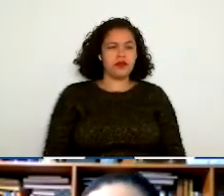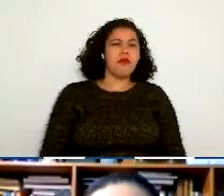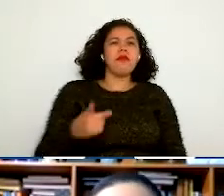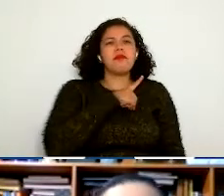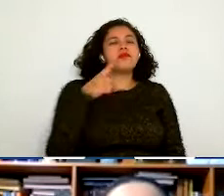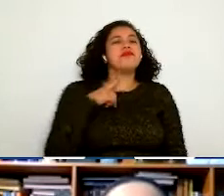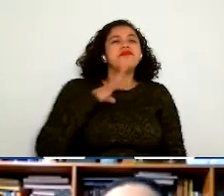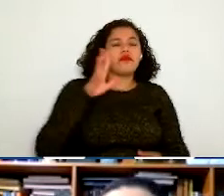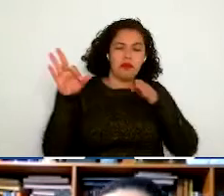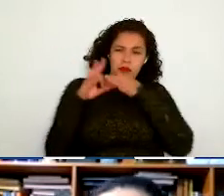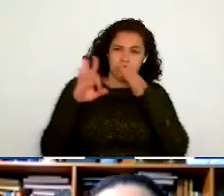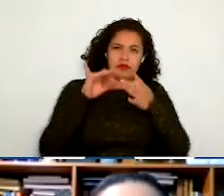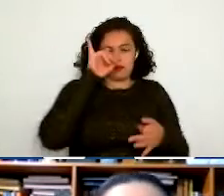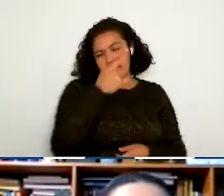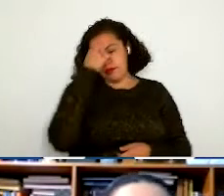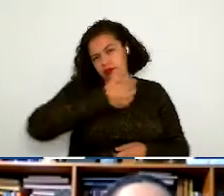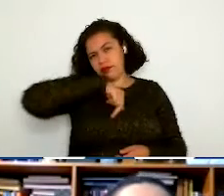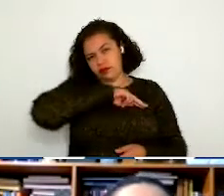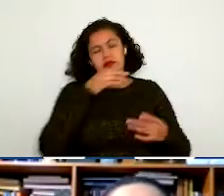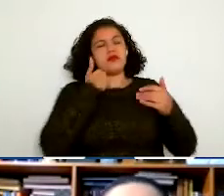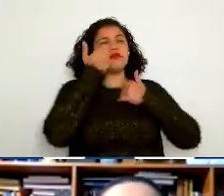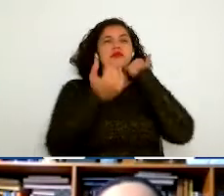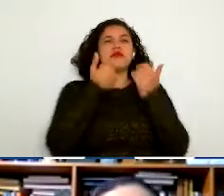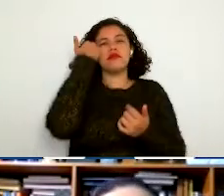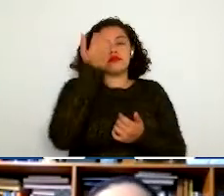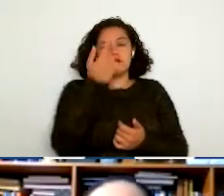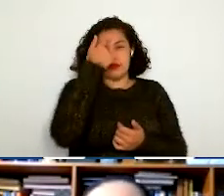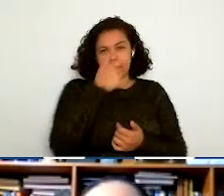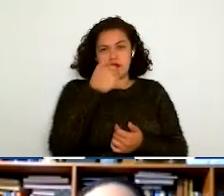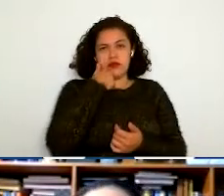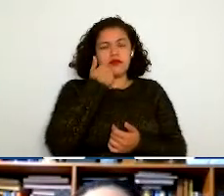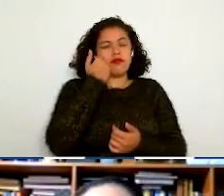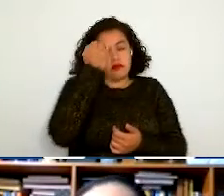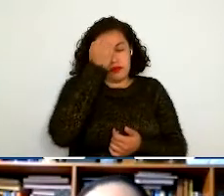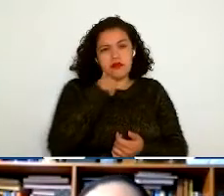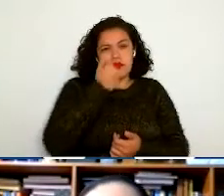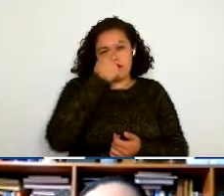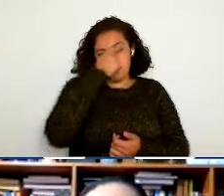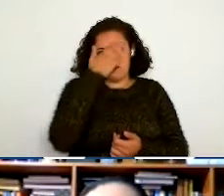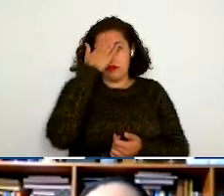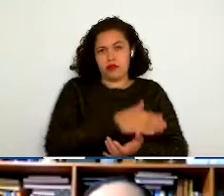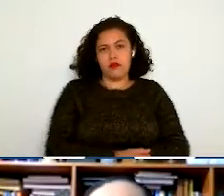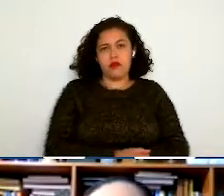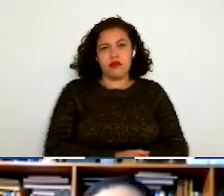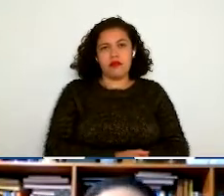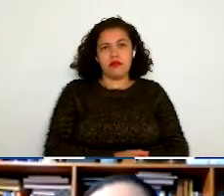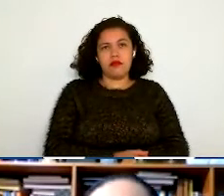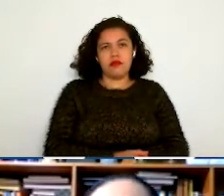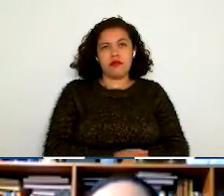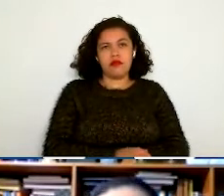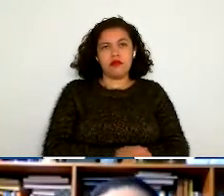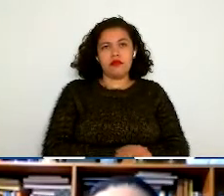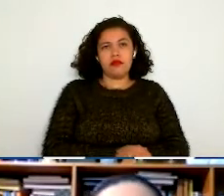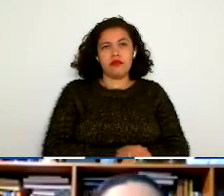periódicamente, como les decía, para cumplir con esas expectativas, para saber efectivamente si los procesos,